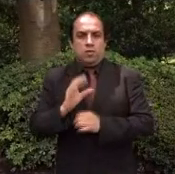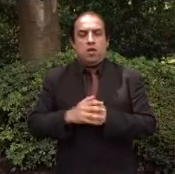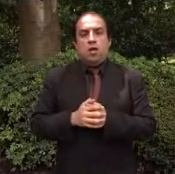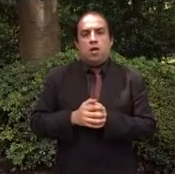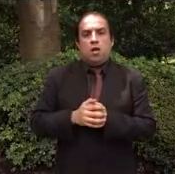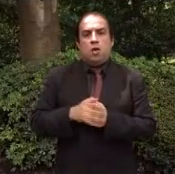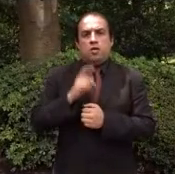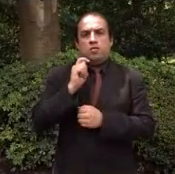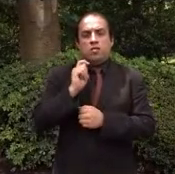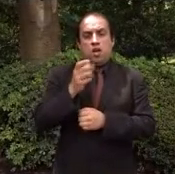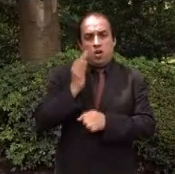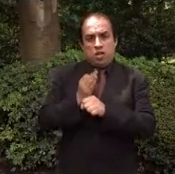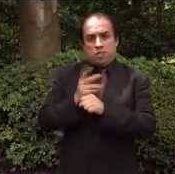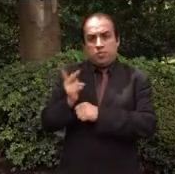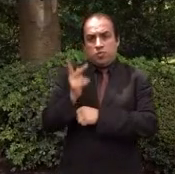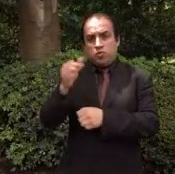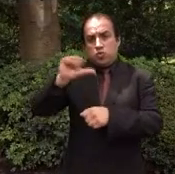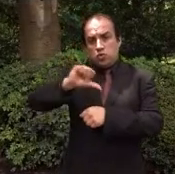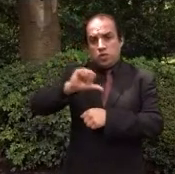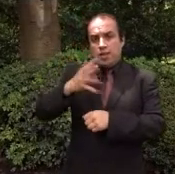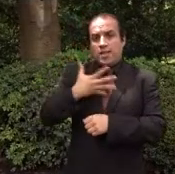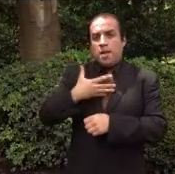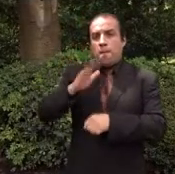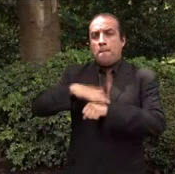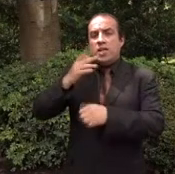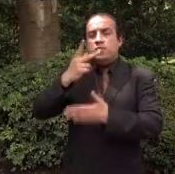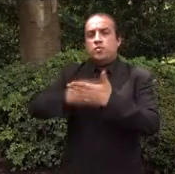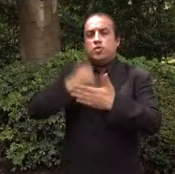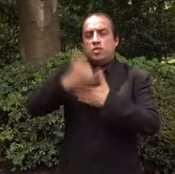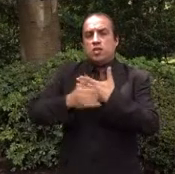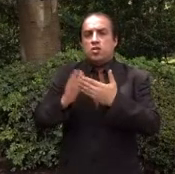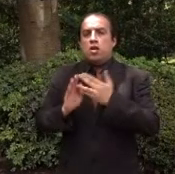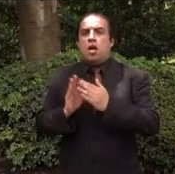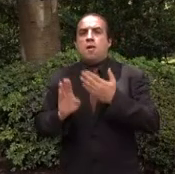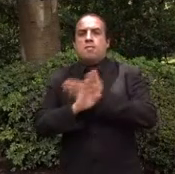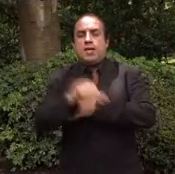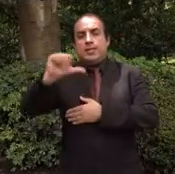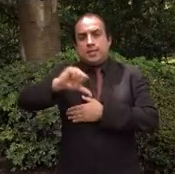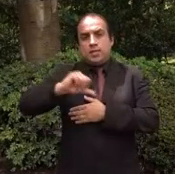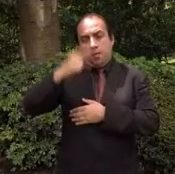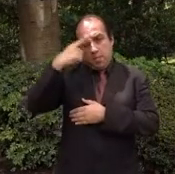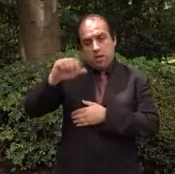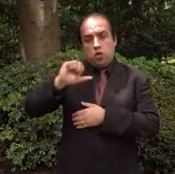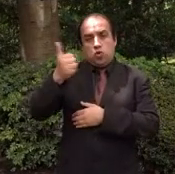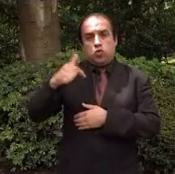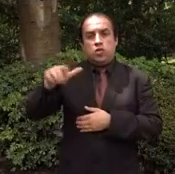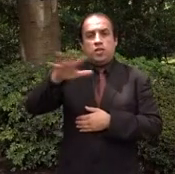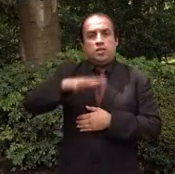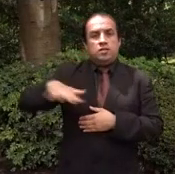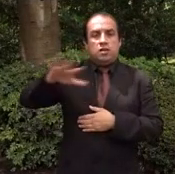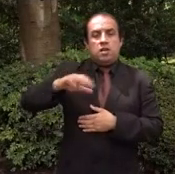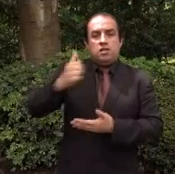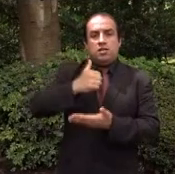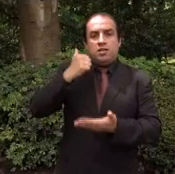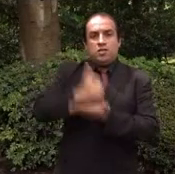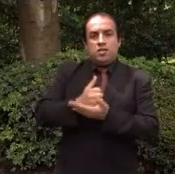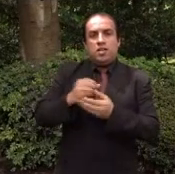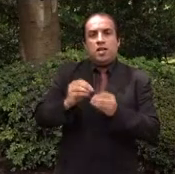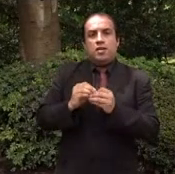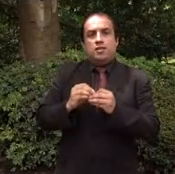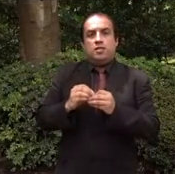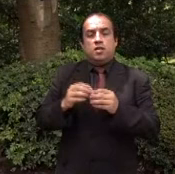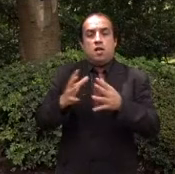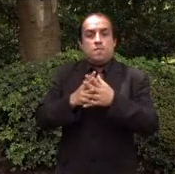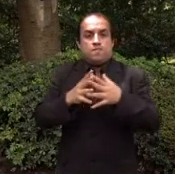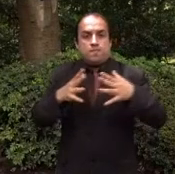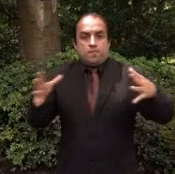pregunto, el día de hoy, ¿existen más proyectos similares a este para que en otras zonas de la ciudad se amplíen las áreas